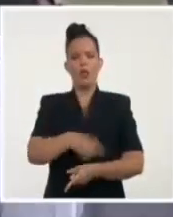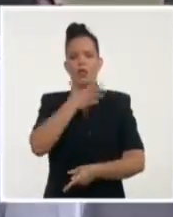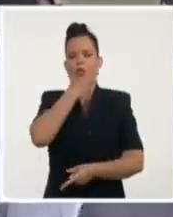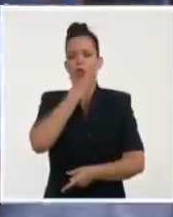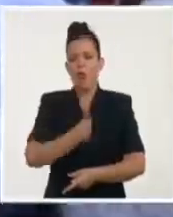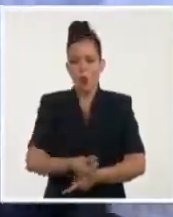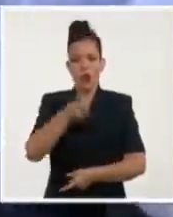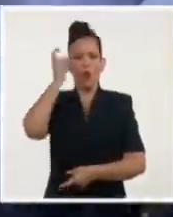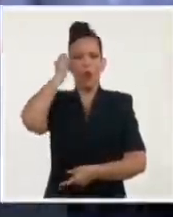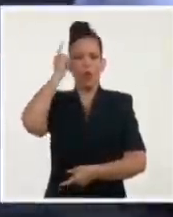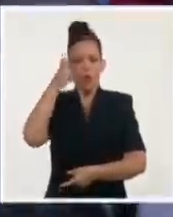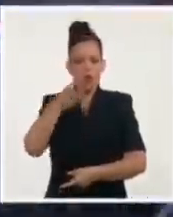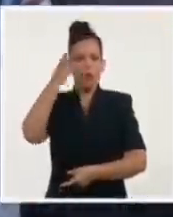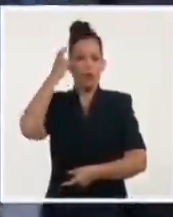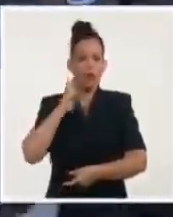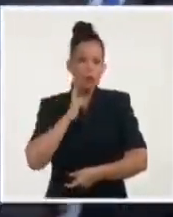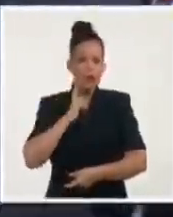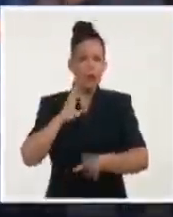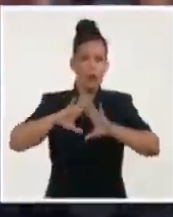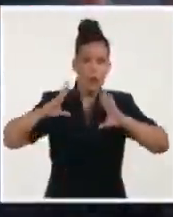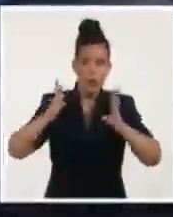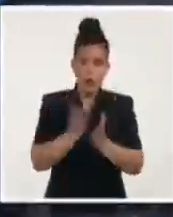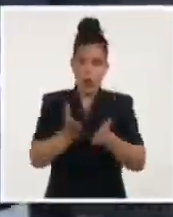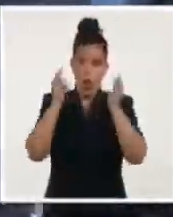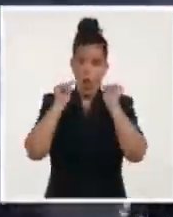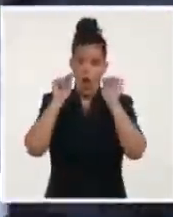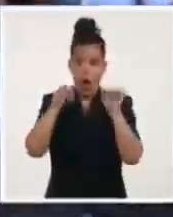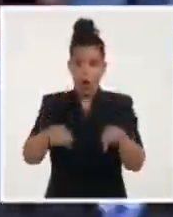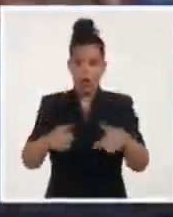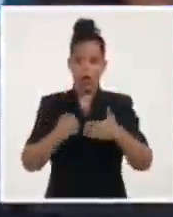coraje junto a nuestro pueblo en defensa de sus derechos y